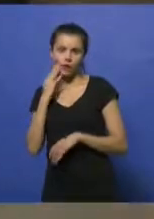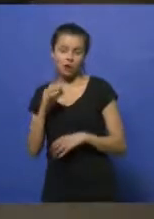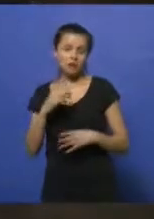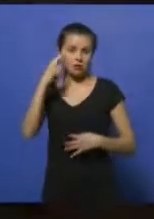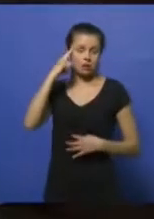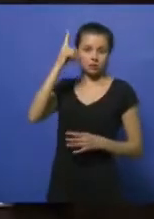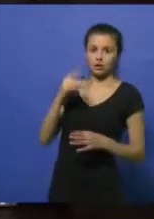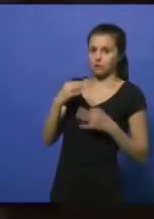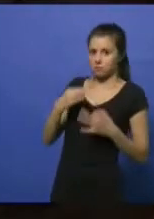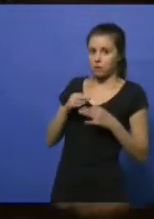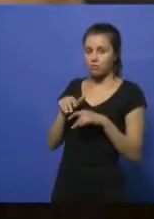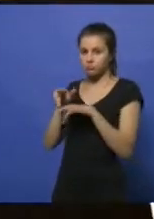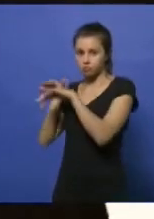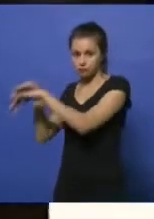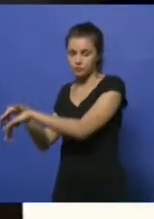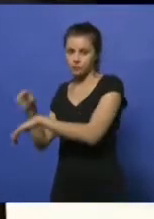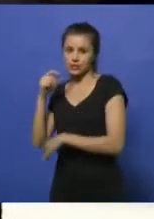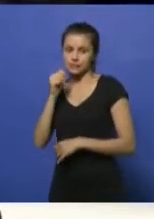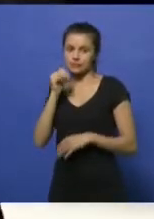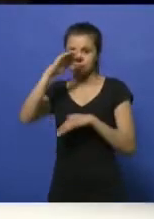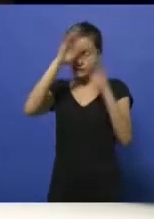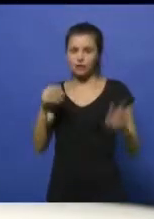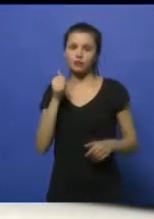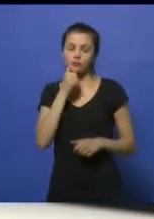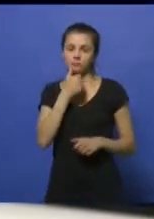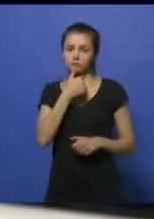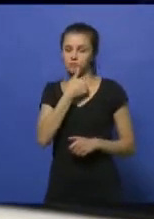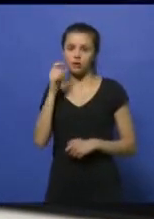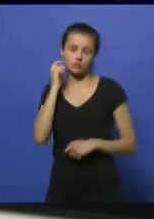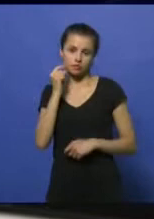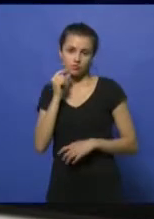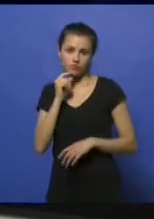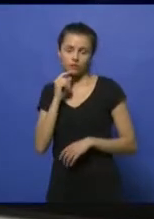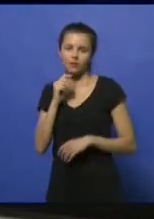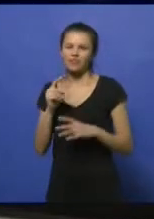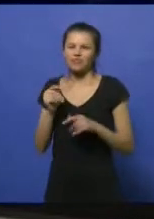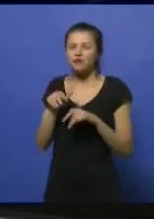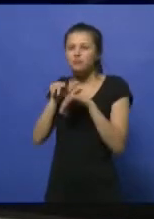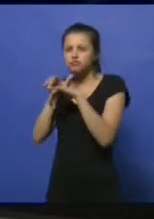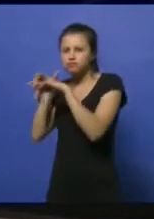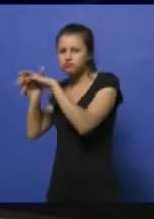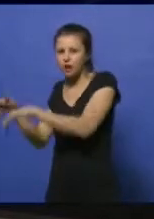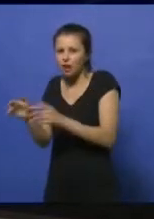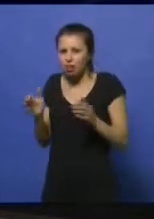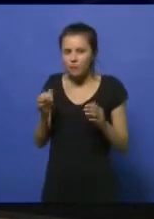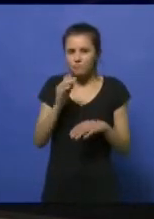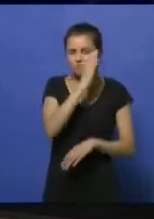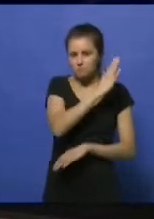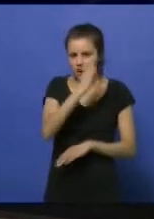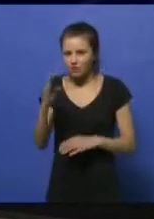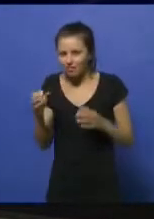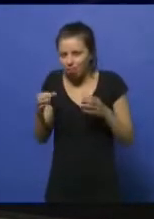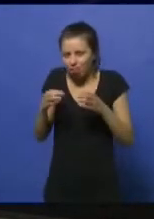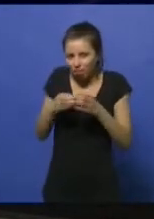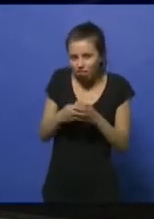Rivadavia porque por ahí si no se les iba a complicar con la cantidad de gente que iban a estar ingresando. Se le iba a quedar chico al espacio de la Medioteca.